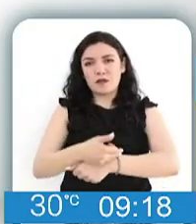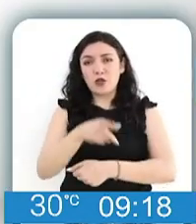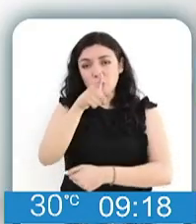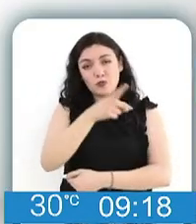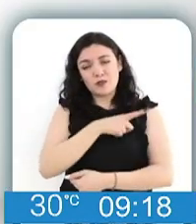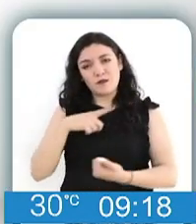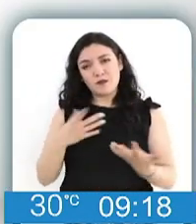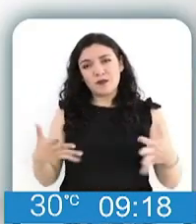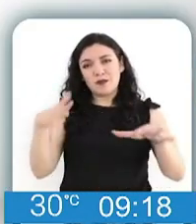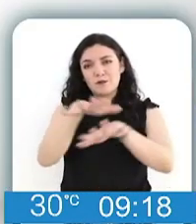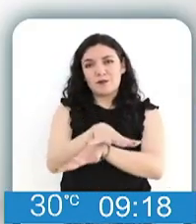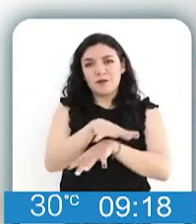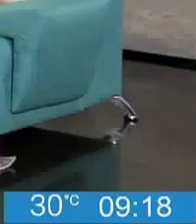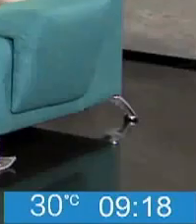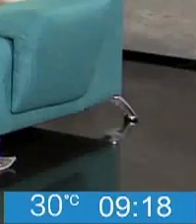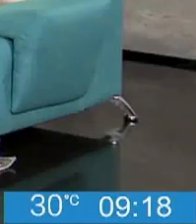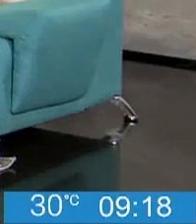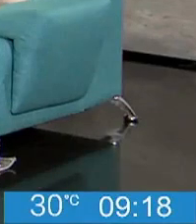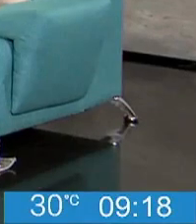cambio.